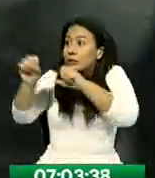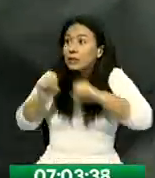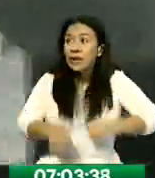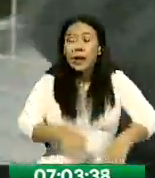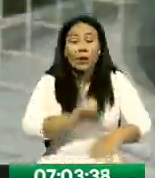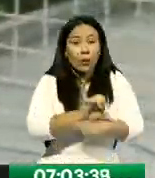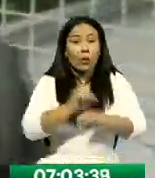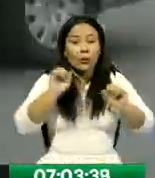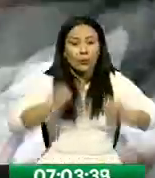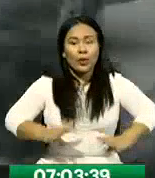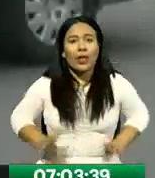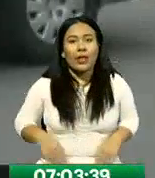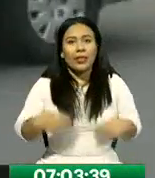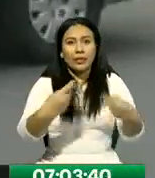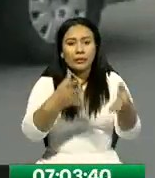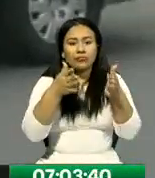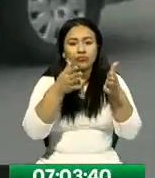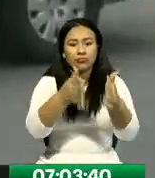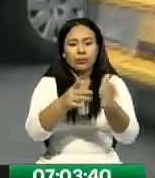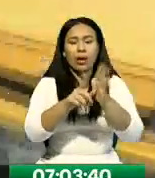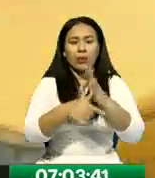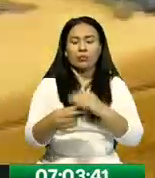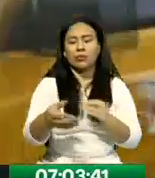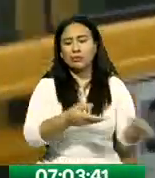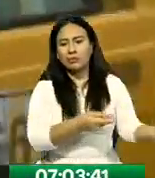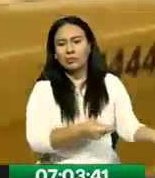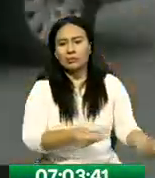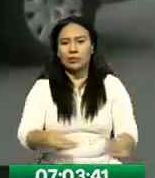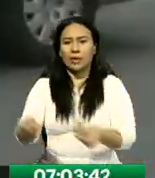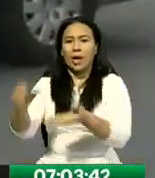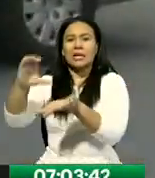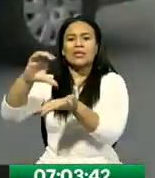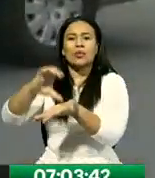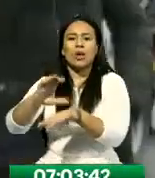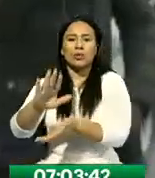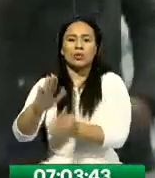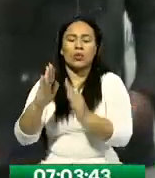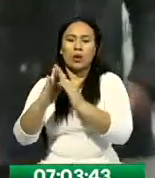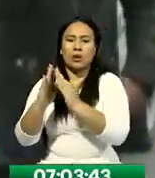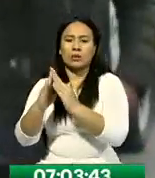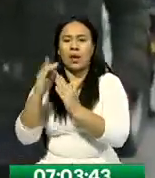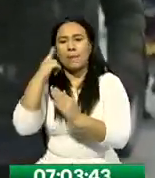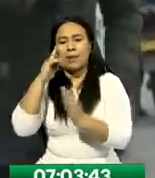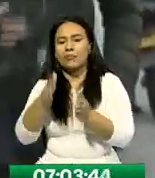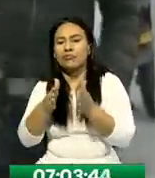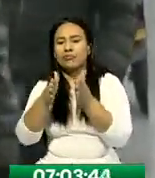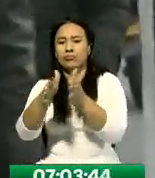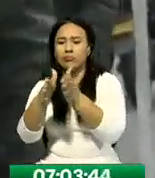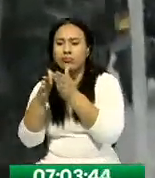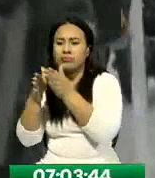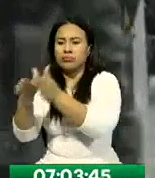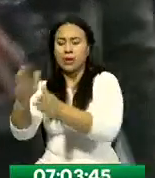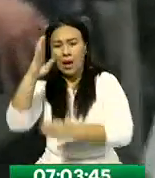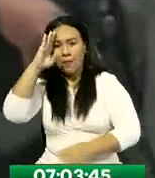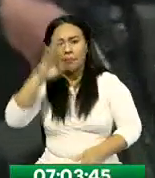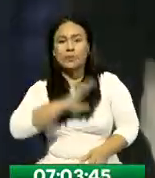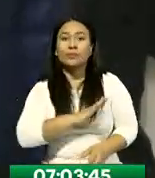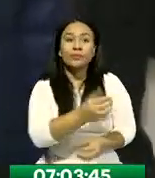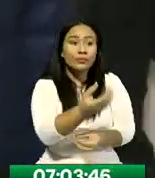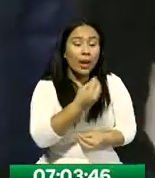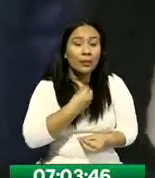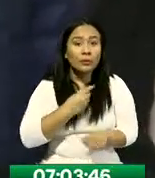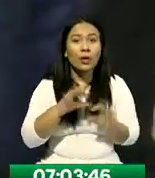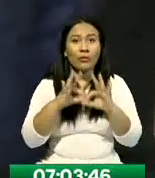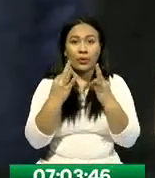serán trasladados hasta una funeraria para posterior ser llevados hasta sus ciudades de origen, en donde serán sepultados. La policía ha permanecido junto a los